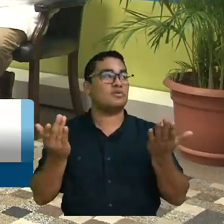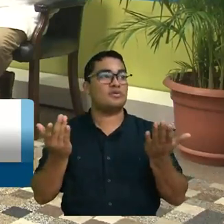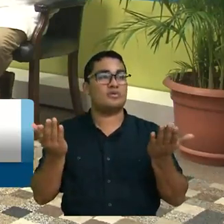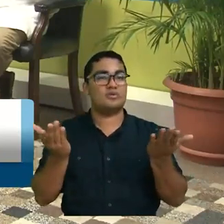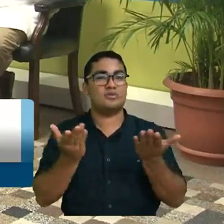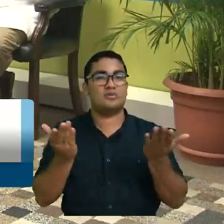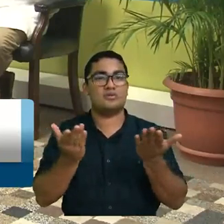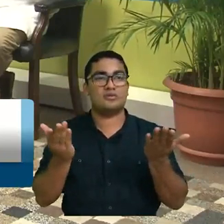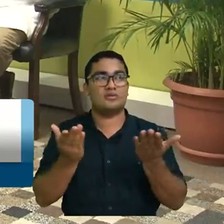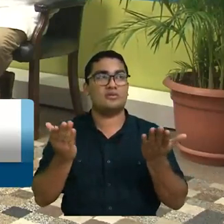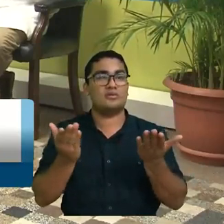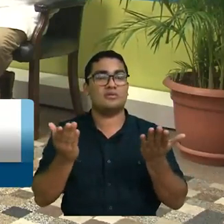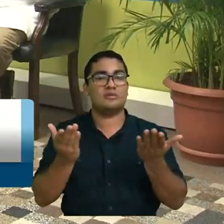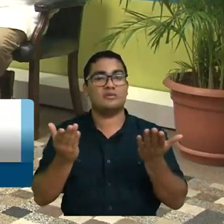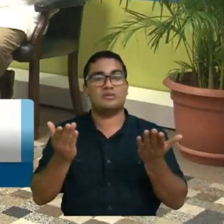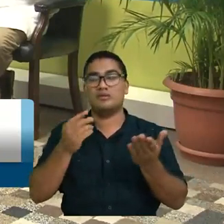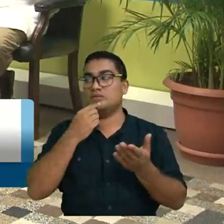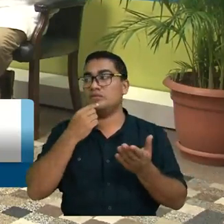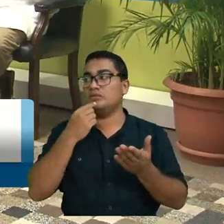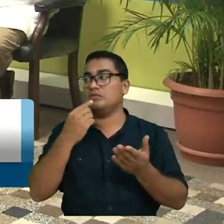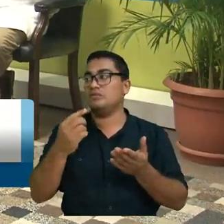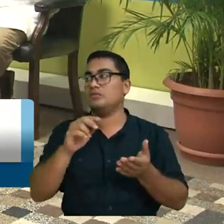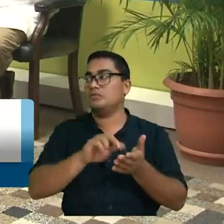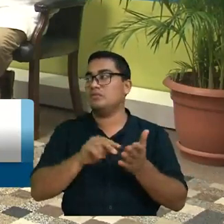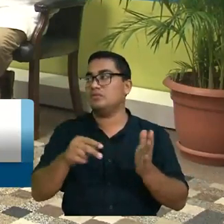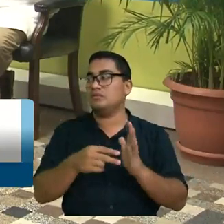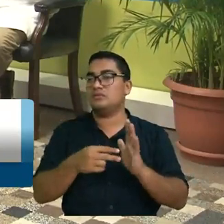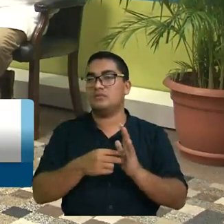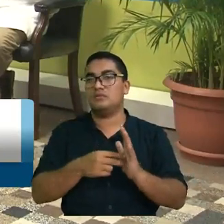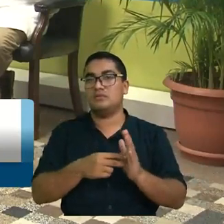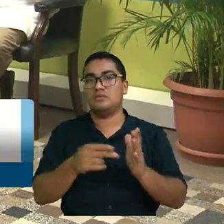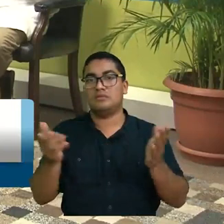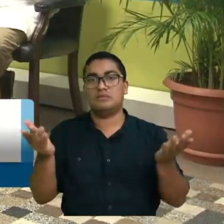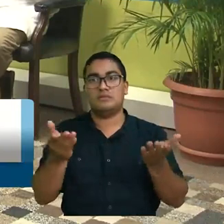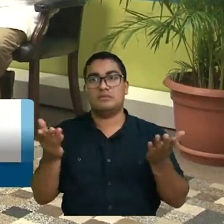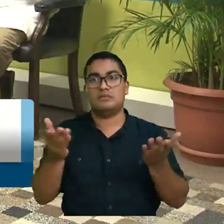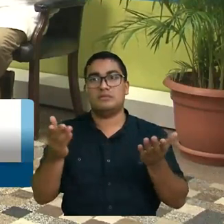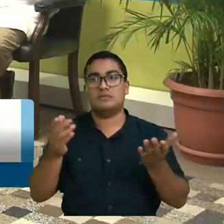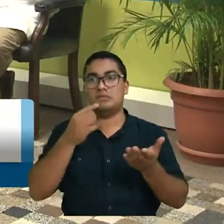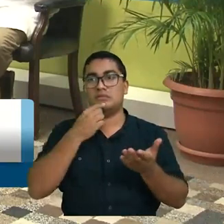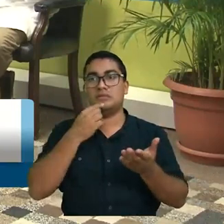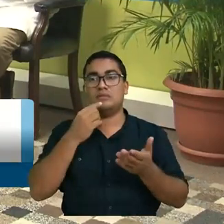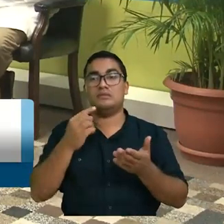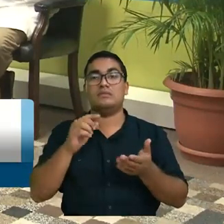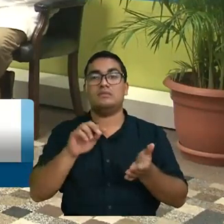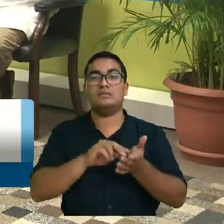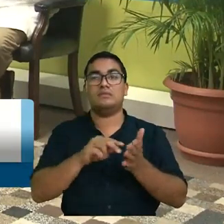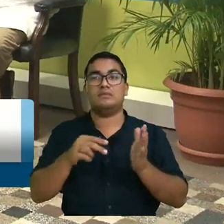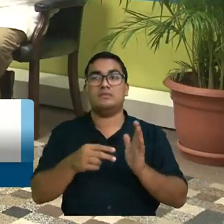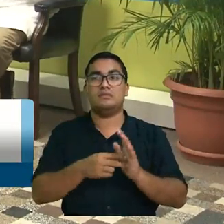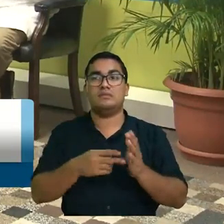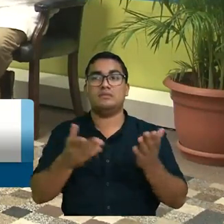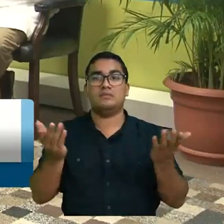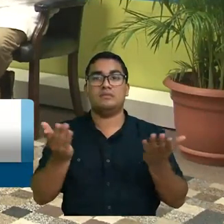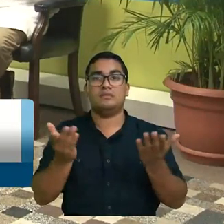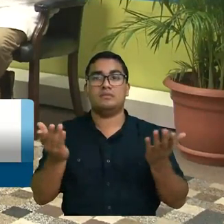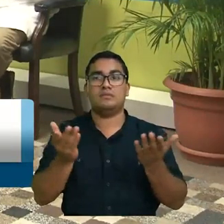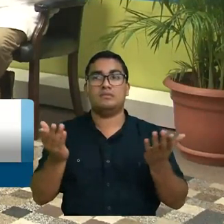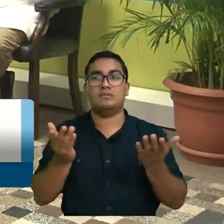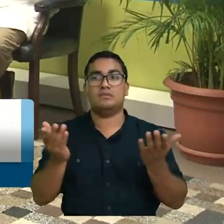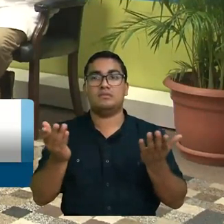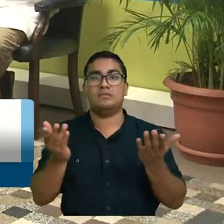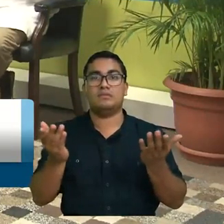malestar general, las personas están decaídas, no pueden realizar sus actividades normalmente. Entonces esto nos puede hacer sospechar en